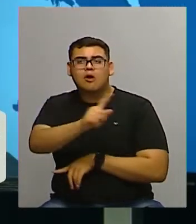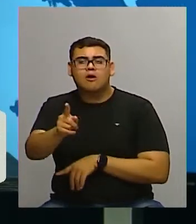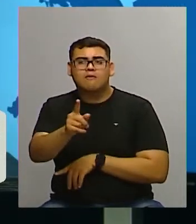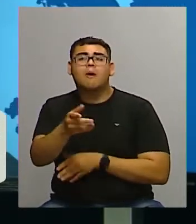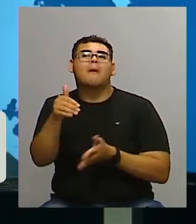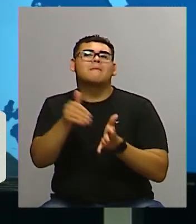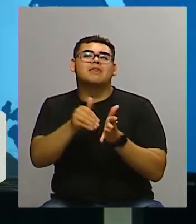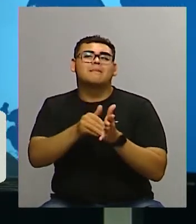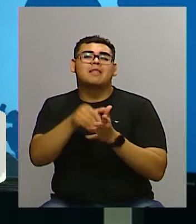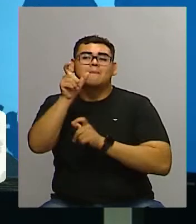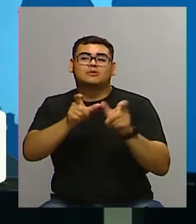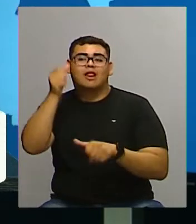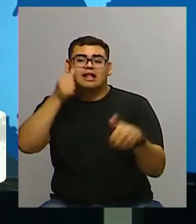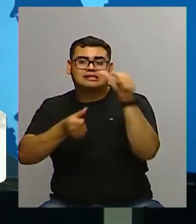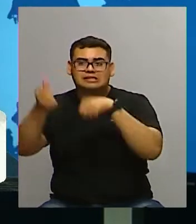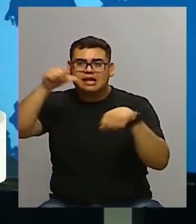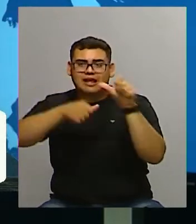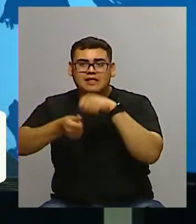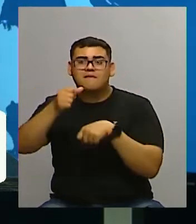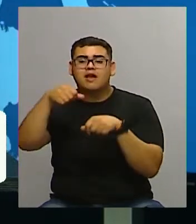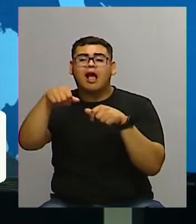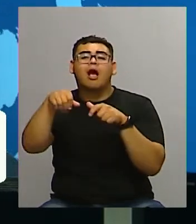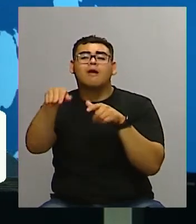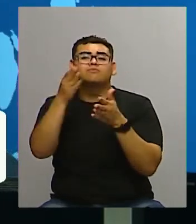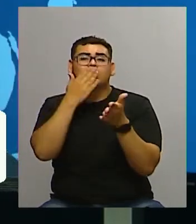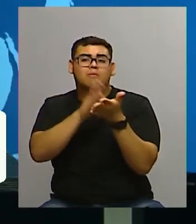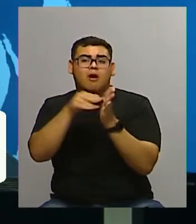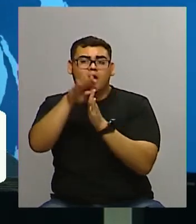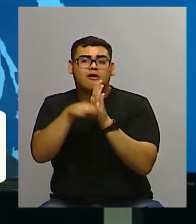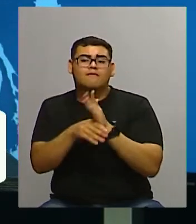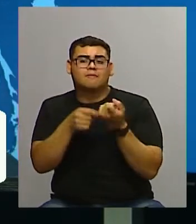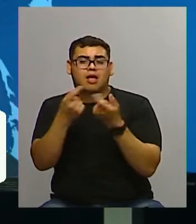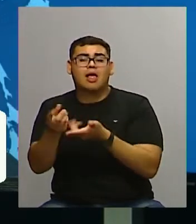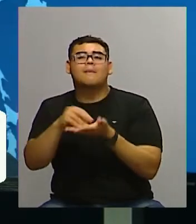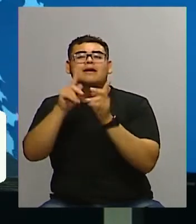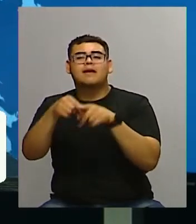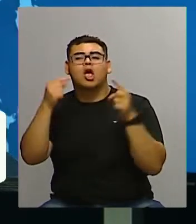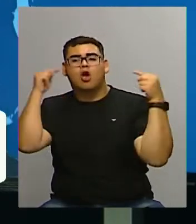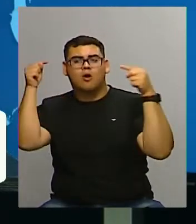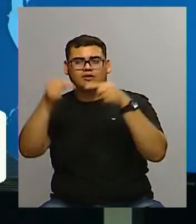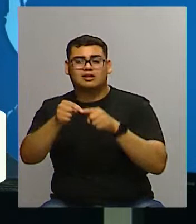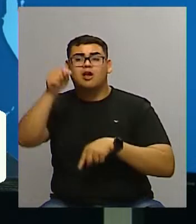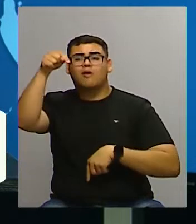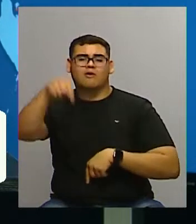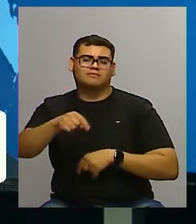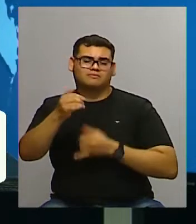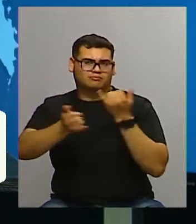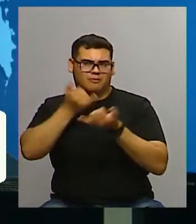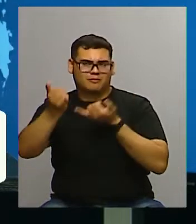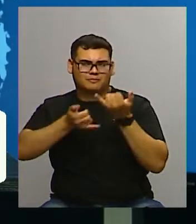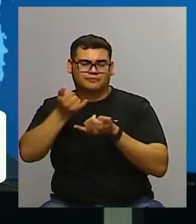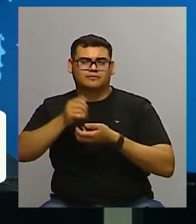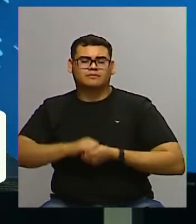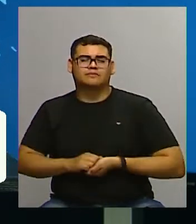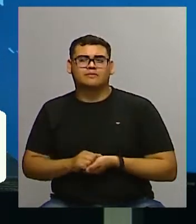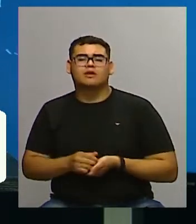los científicos y cada uno de los países. También, obviamente, se sigue hablando de objetivos. De eso vamos a estar, por supuesto, compartiendo